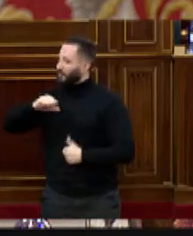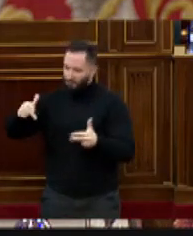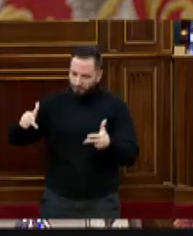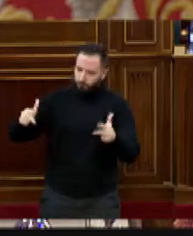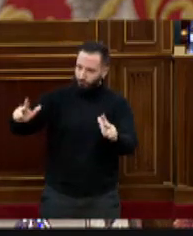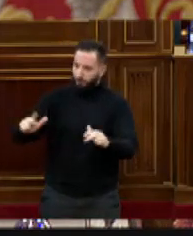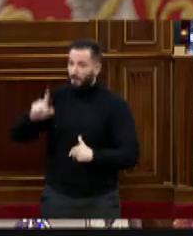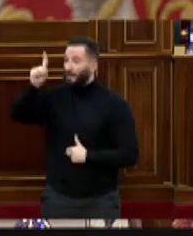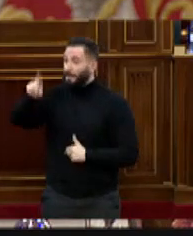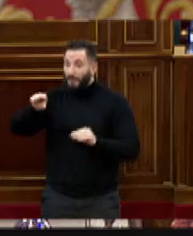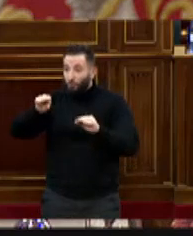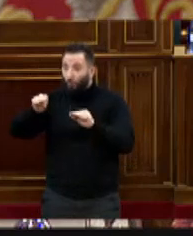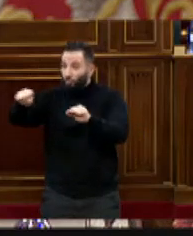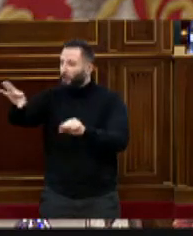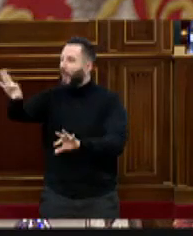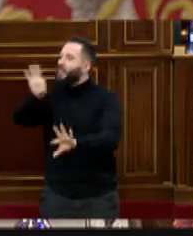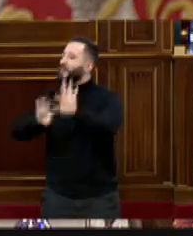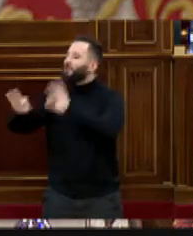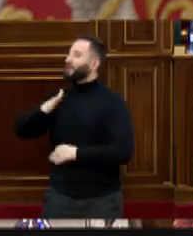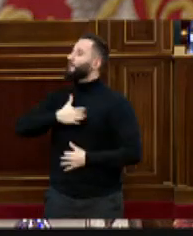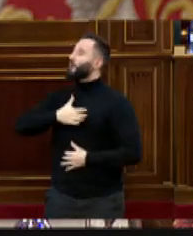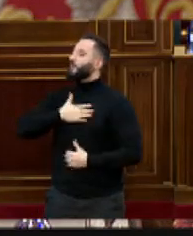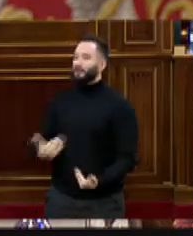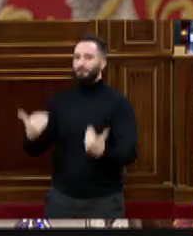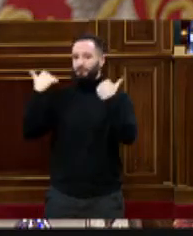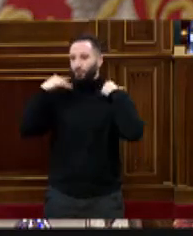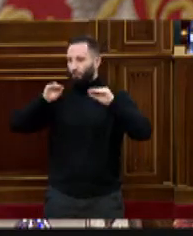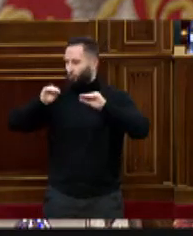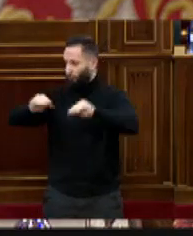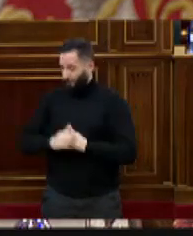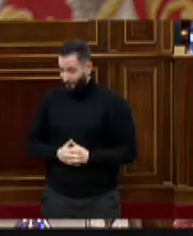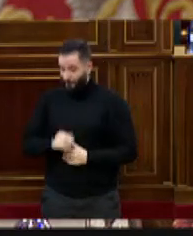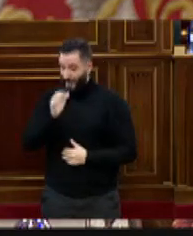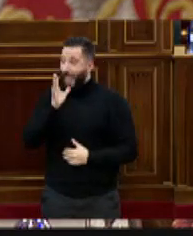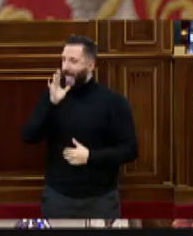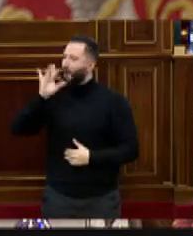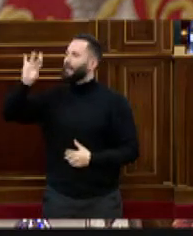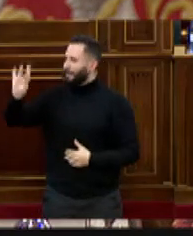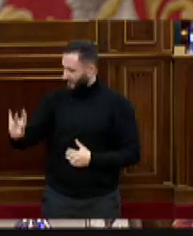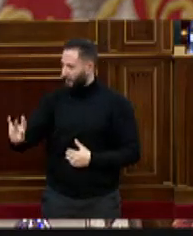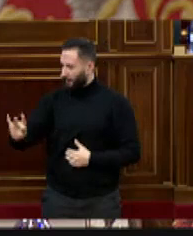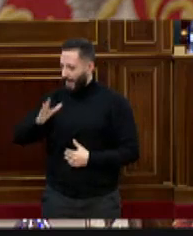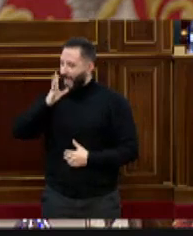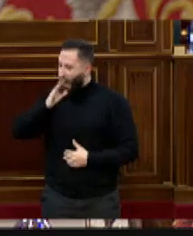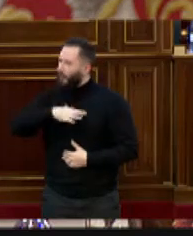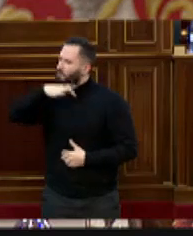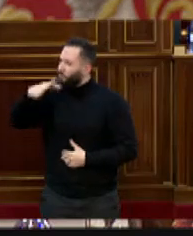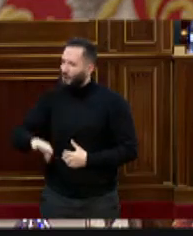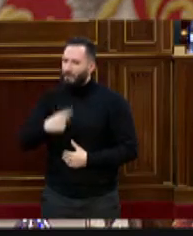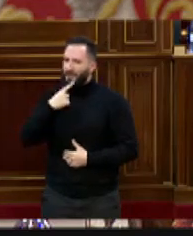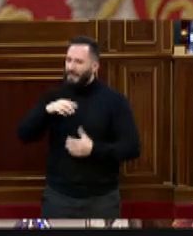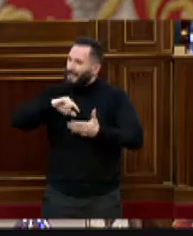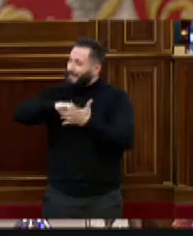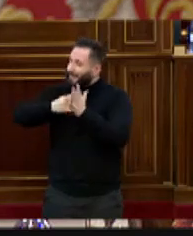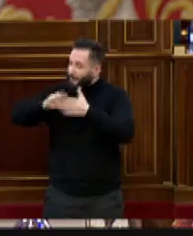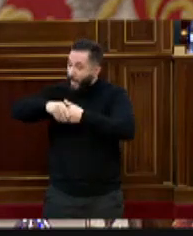y de tomar sus propias decisiones Ahora sí Ahora sí podemos decir que el sistema democrático